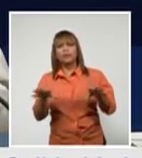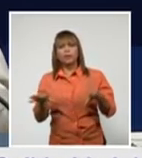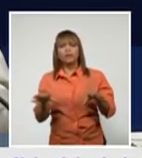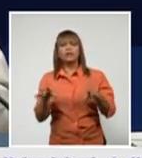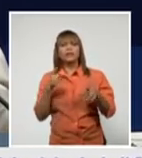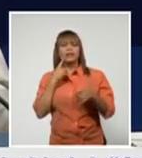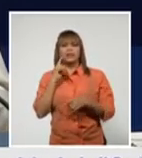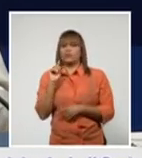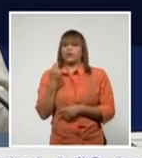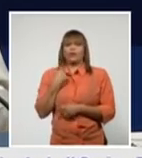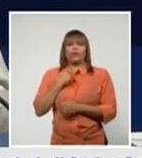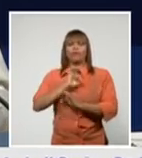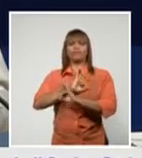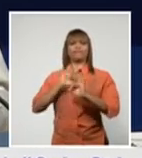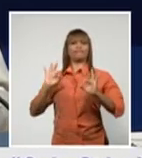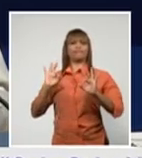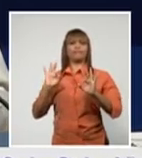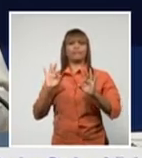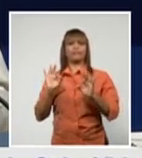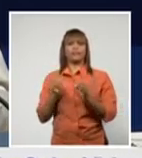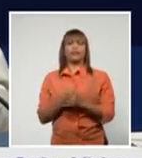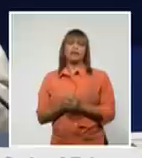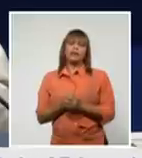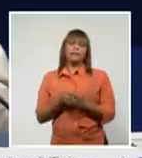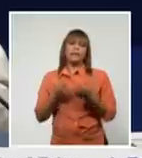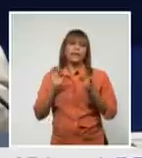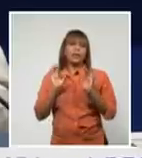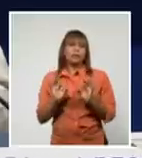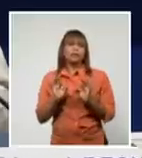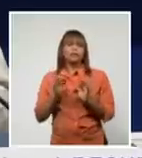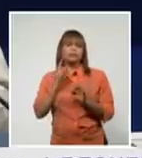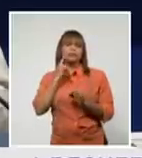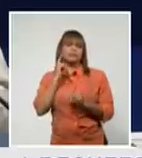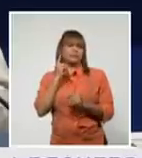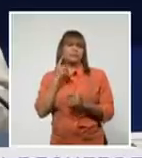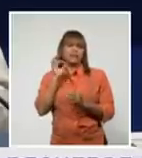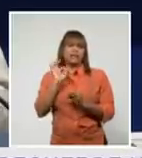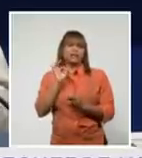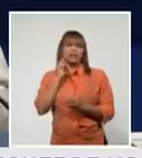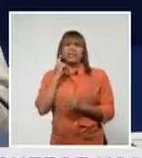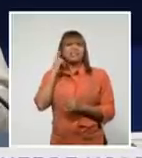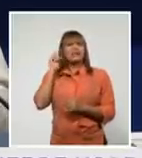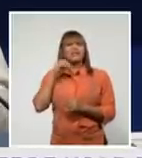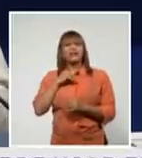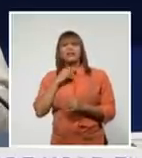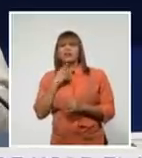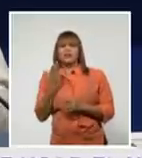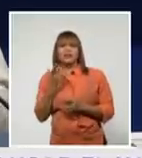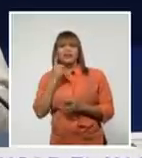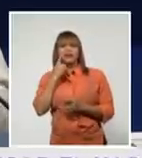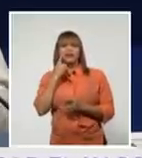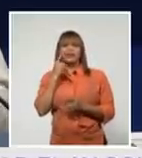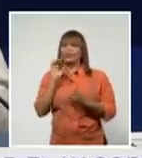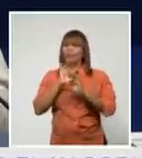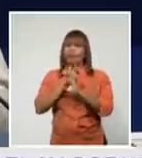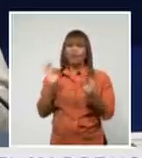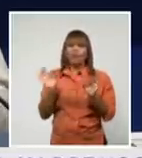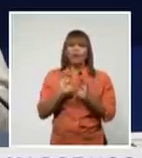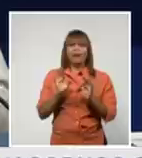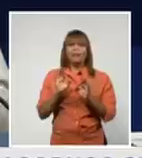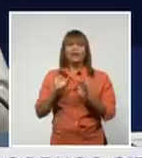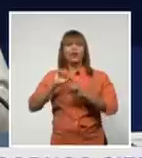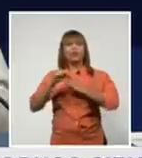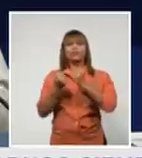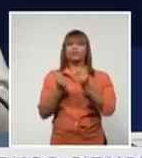sea un experto, pero bueno, es lo que se tiene en cuenta. Además no hay que ser muy epidemiólogo para darse cuenta, pues no tiene todavía un control